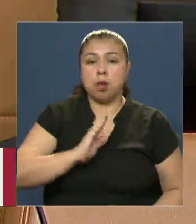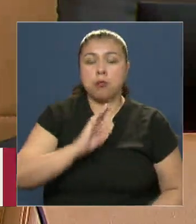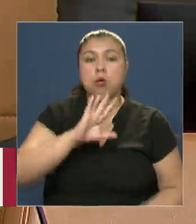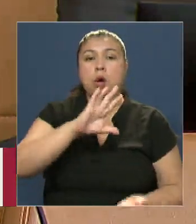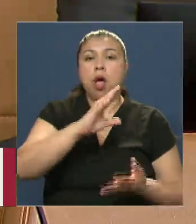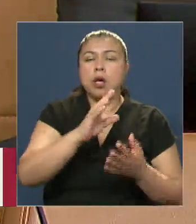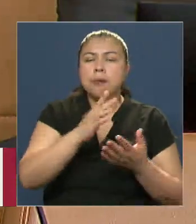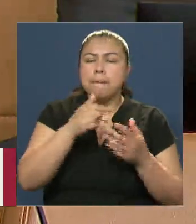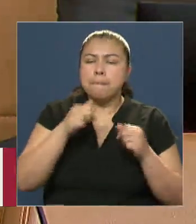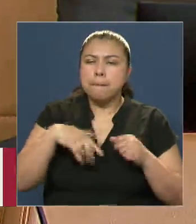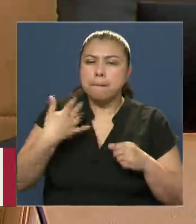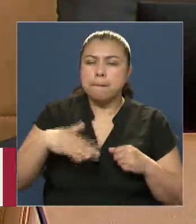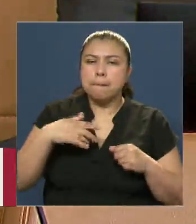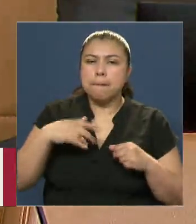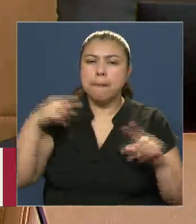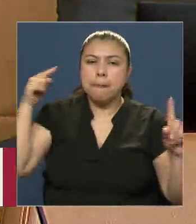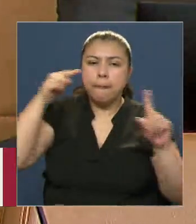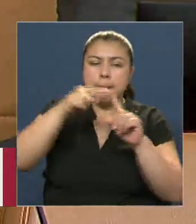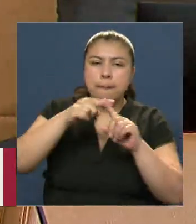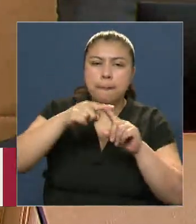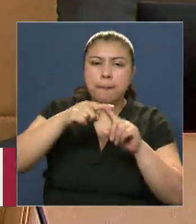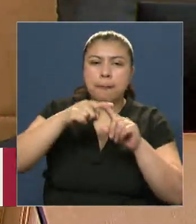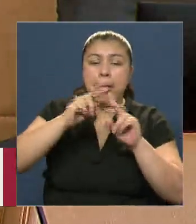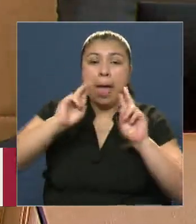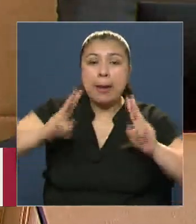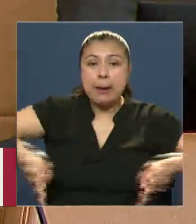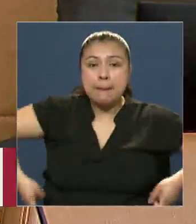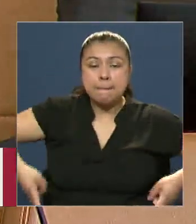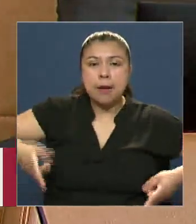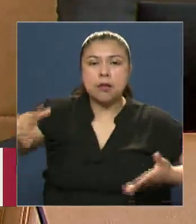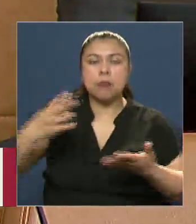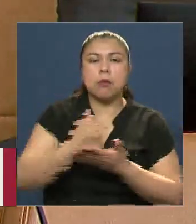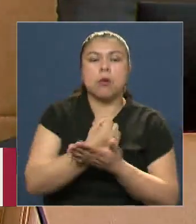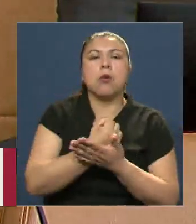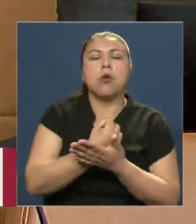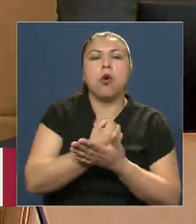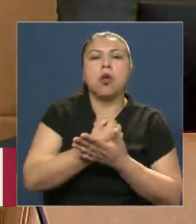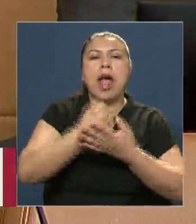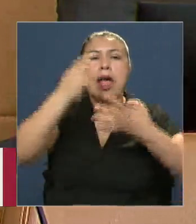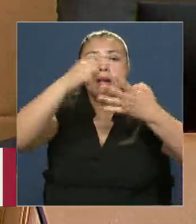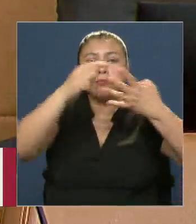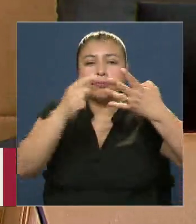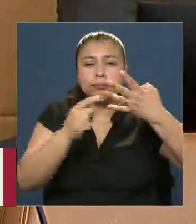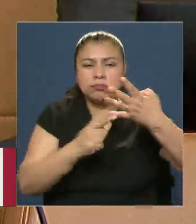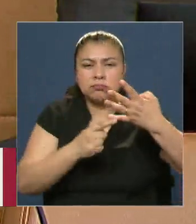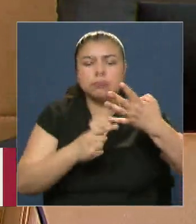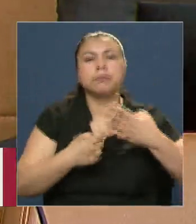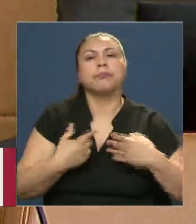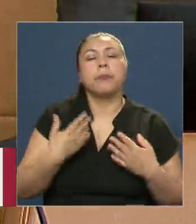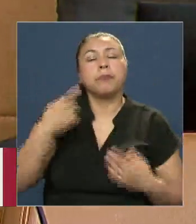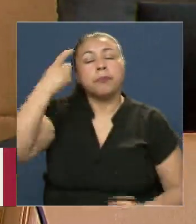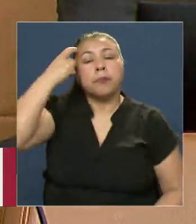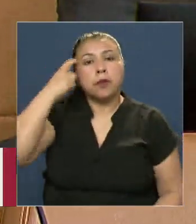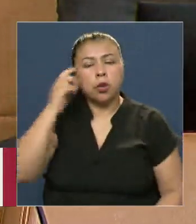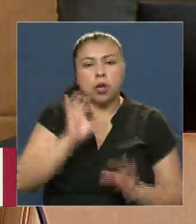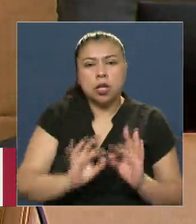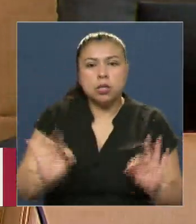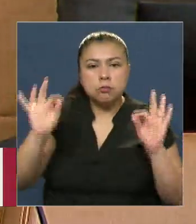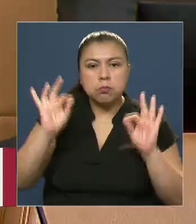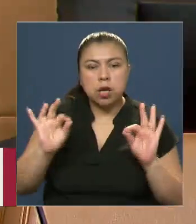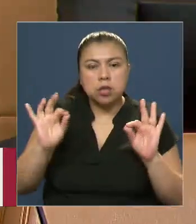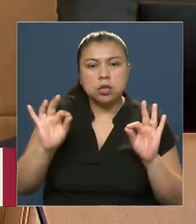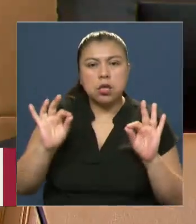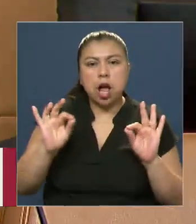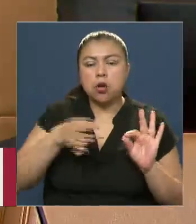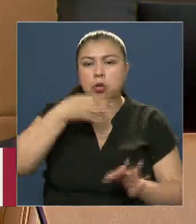vital para aunar objetivos y metas en el combate del crimen en los diferentes ámbitos en que se manifiesta. Creo que particularmente por lo que